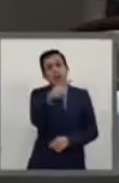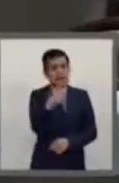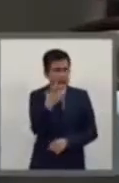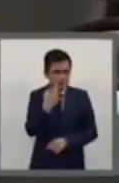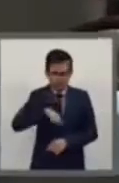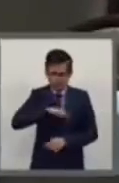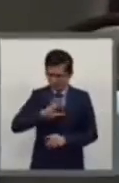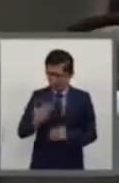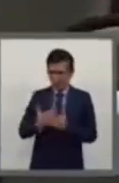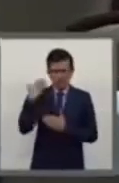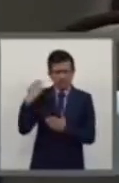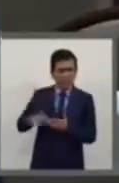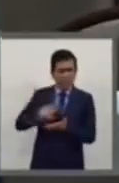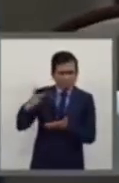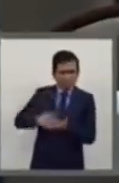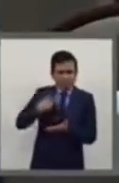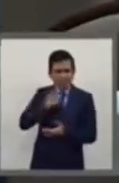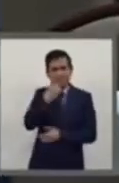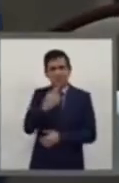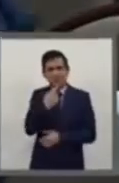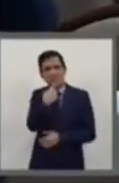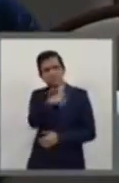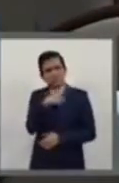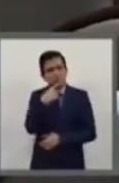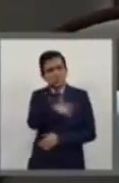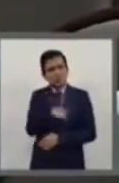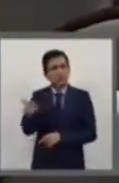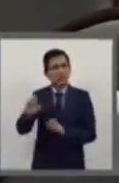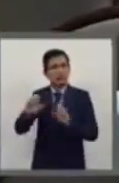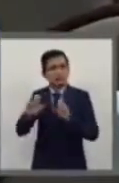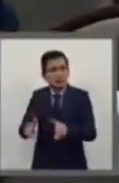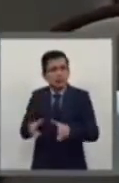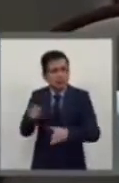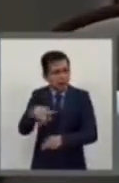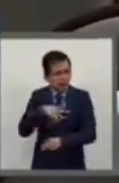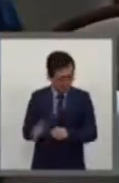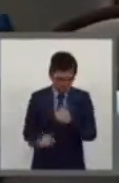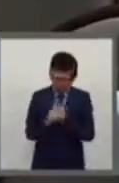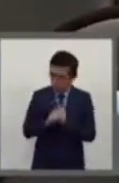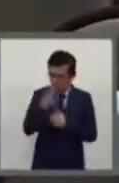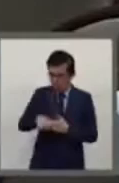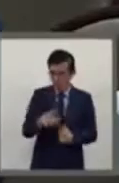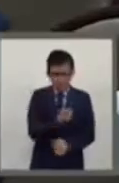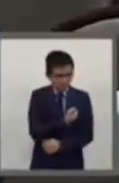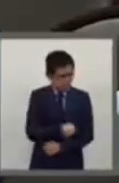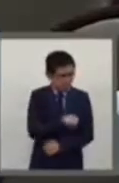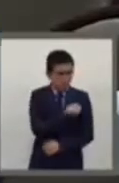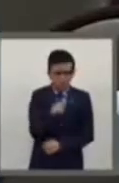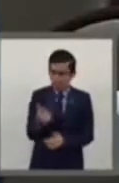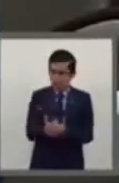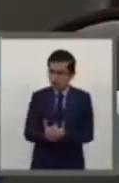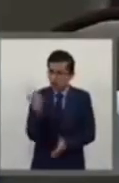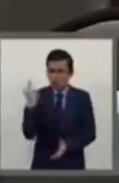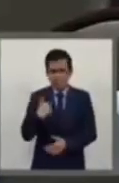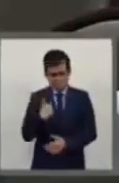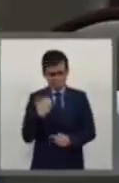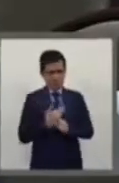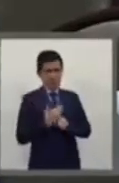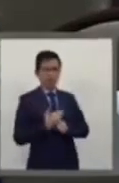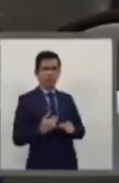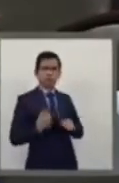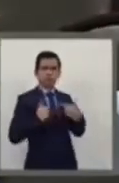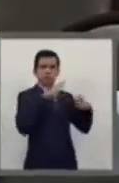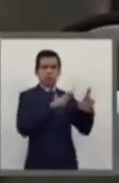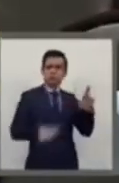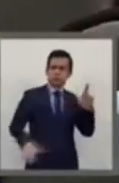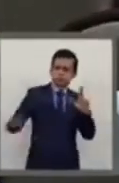de hace tiempo. En Chiapas hay una crisis de salud muy grande. Vengo a hablar en nombre de miles de chiapanecos y chiapanecas que están sufriendo